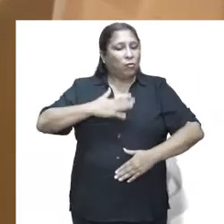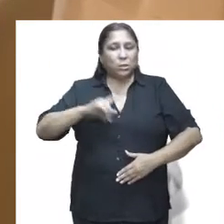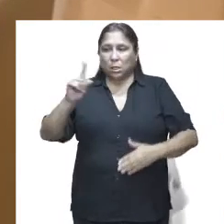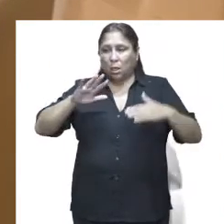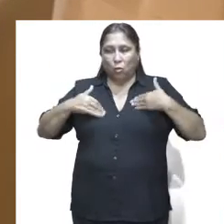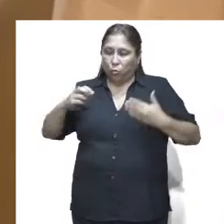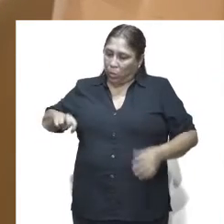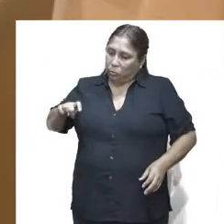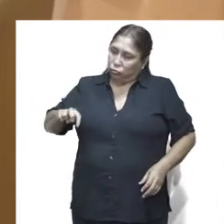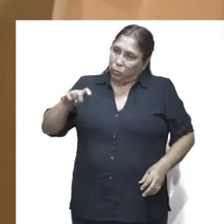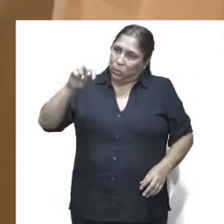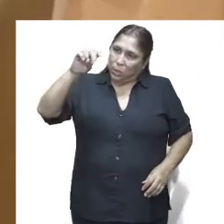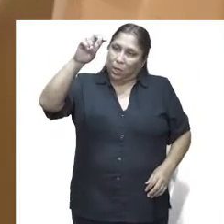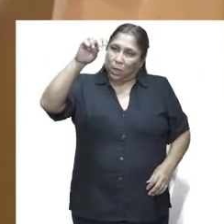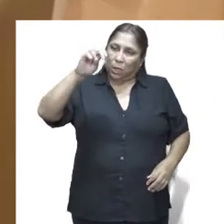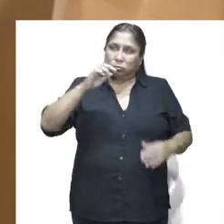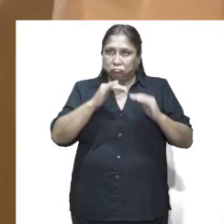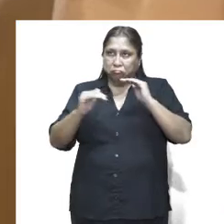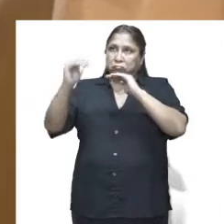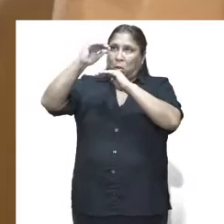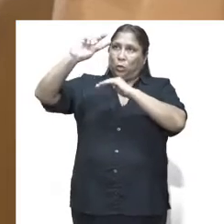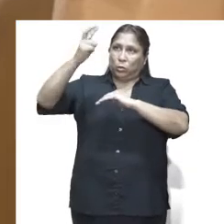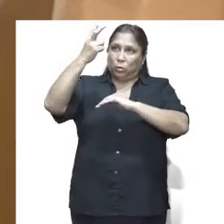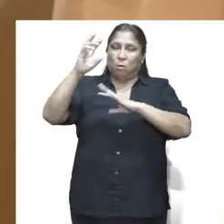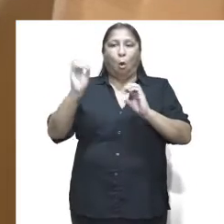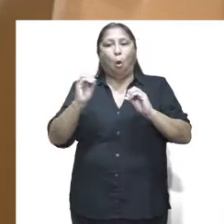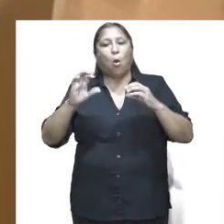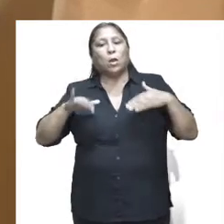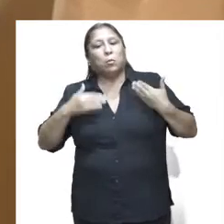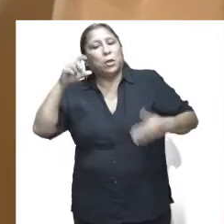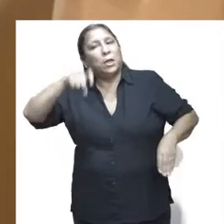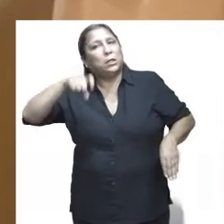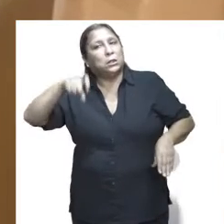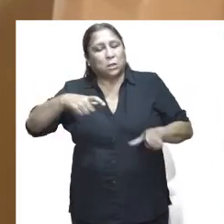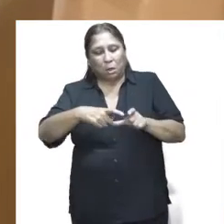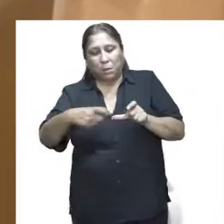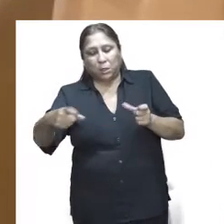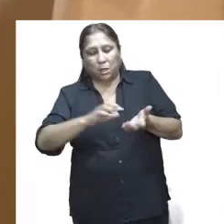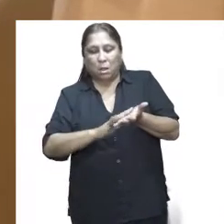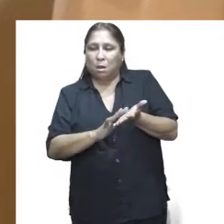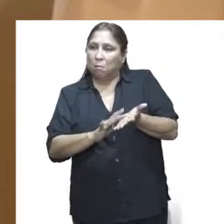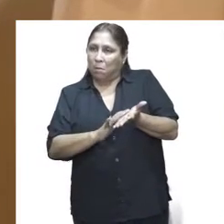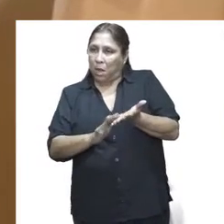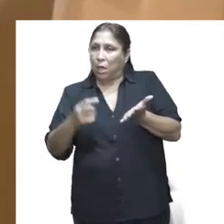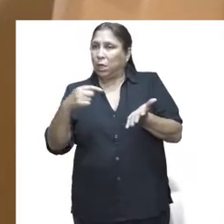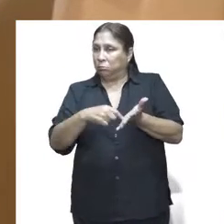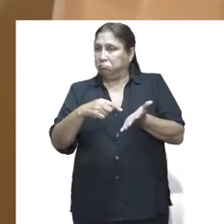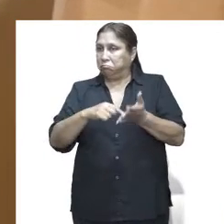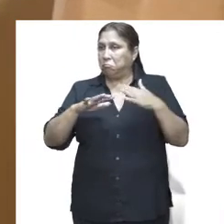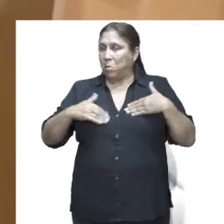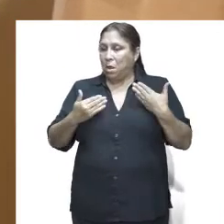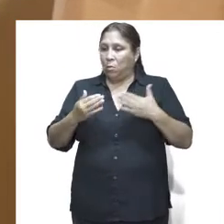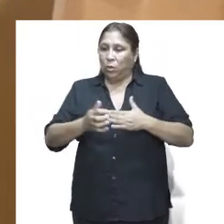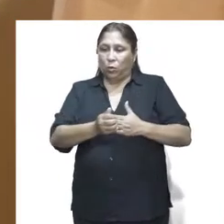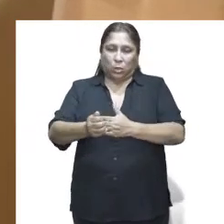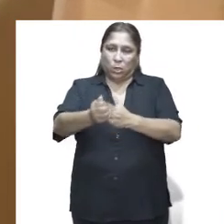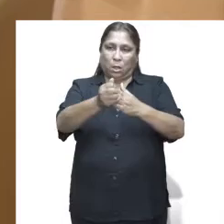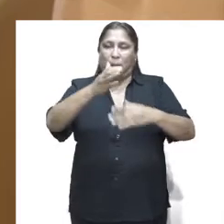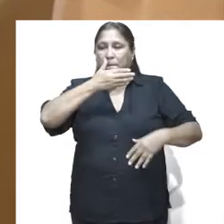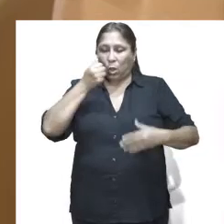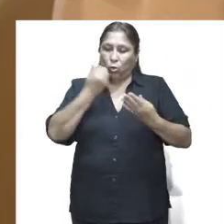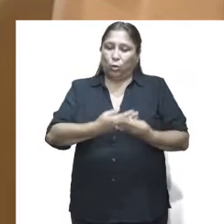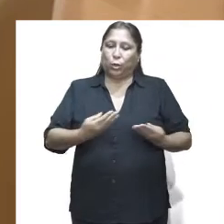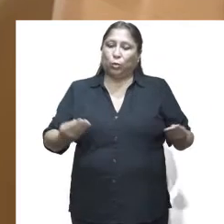subir escaleras a un segundo nivel, o que pudieran necesitar material en braille, ¿no? Para poder orientar mejor los recursos